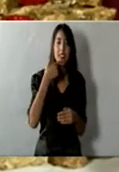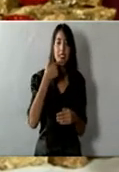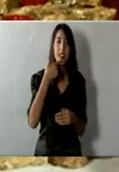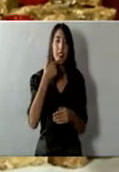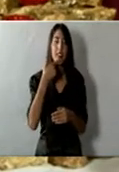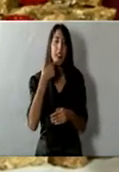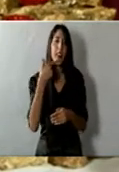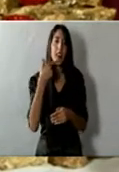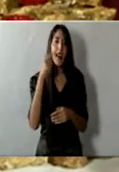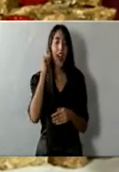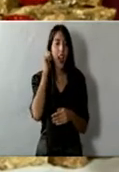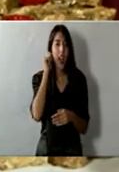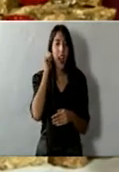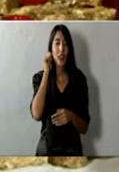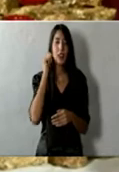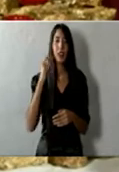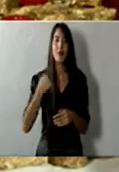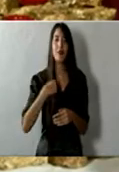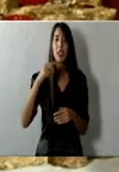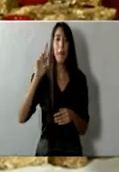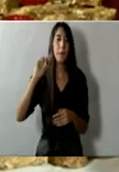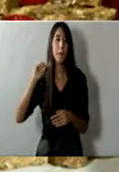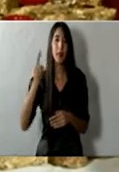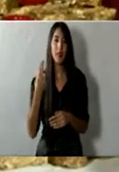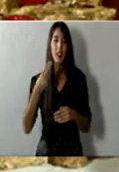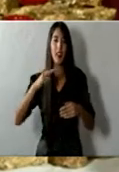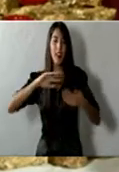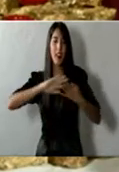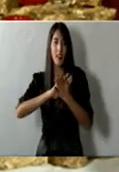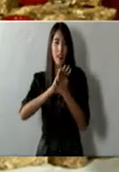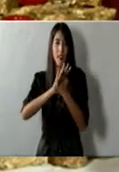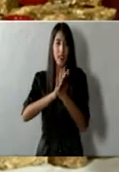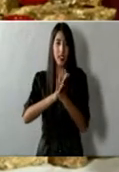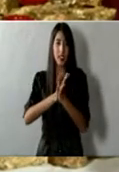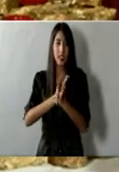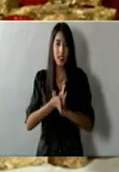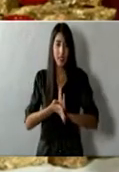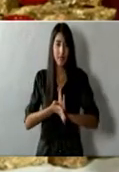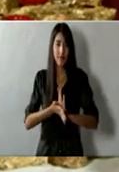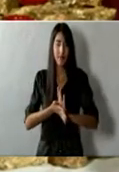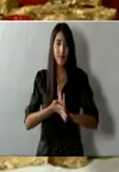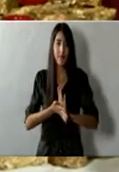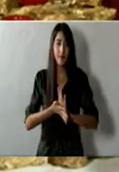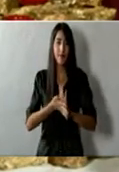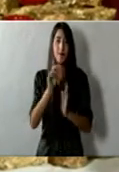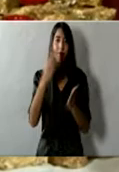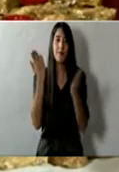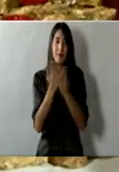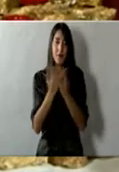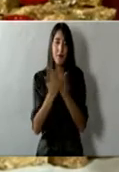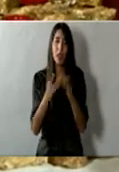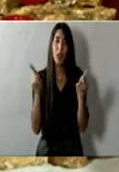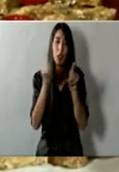suicida. No quería vivir, estaba vacía. Nada, a pesar que tenía tantas cosas y me iba bien en mi carrera, no